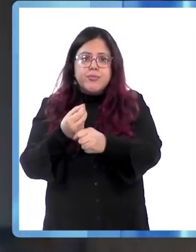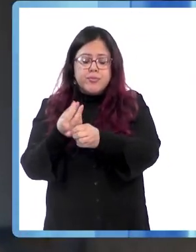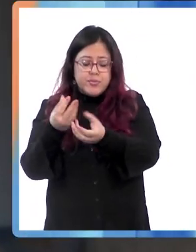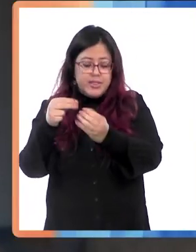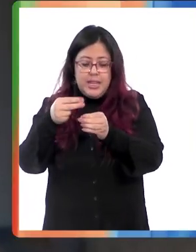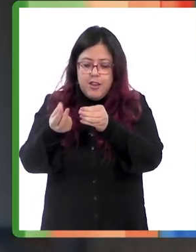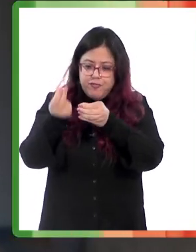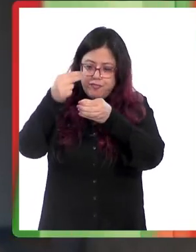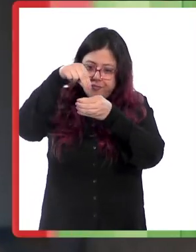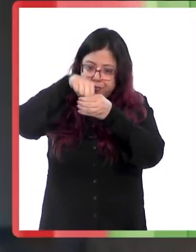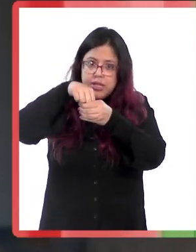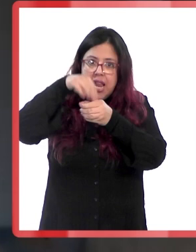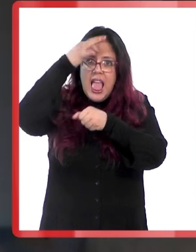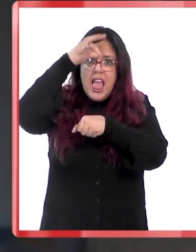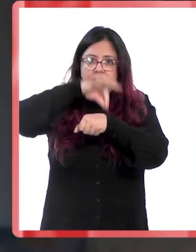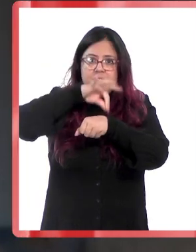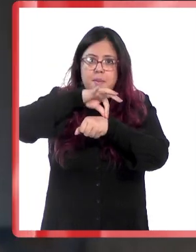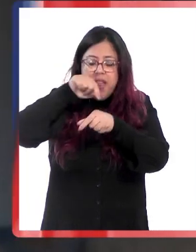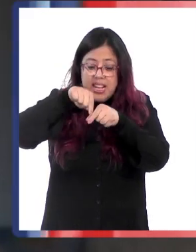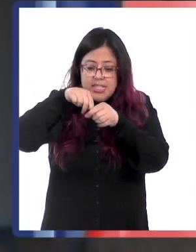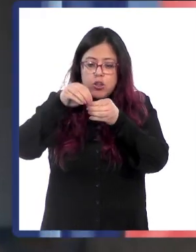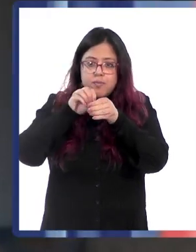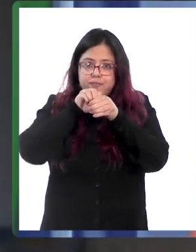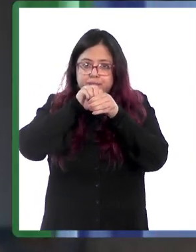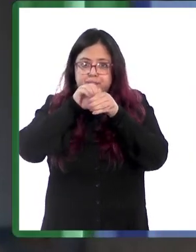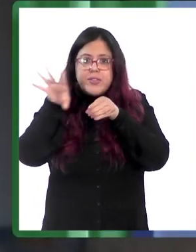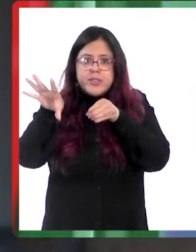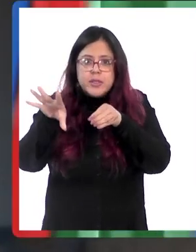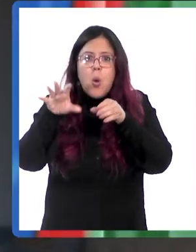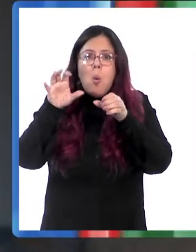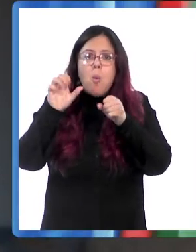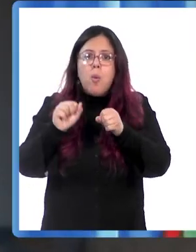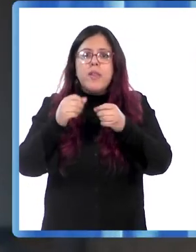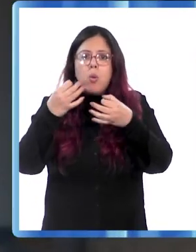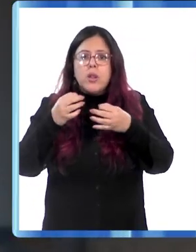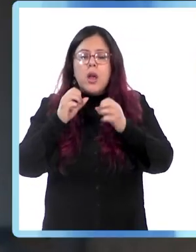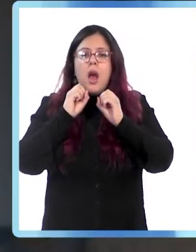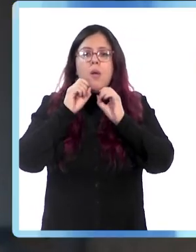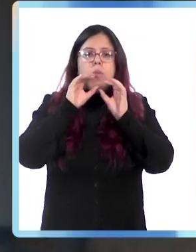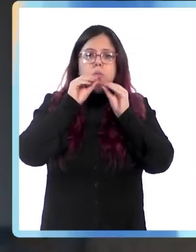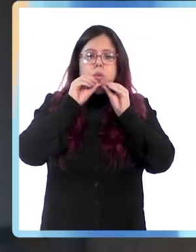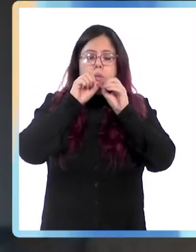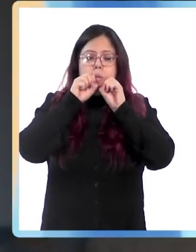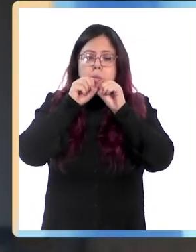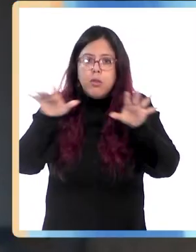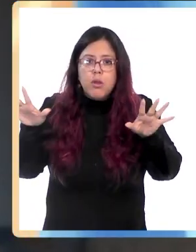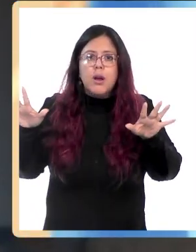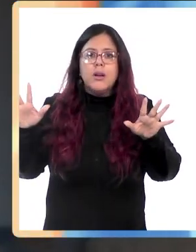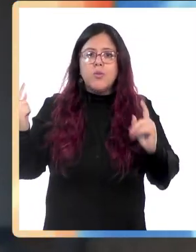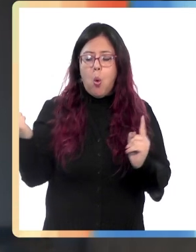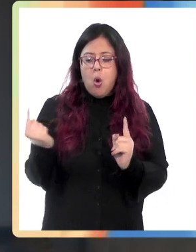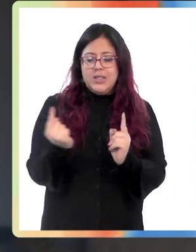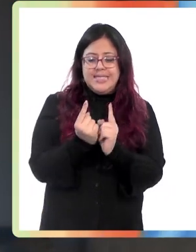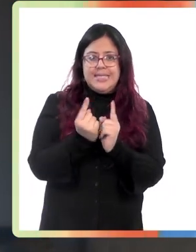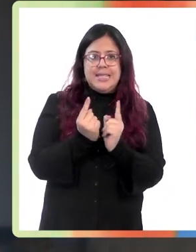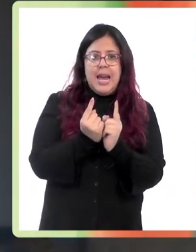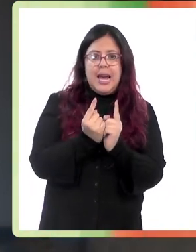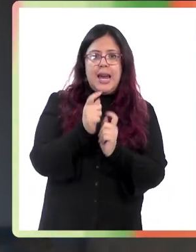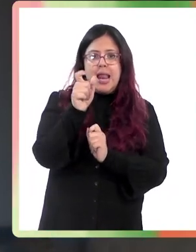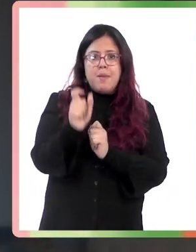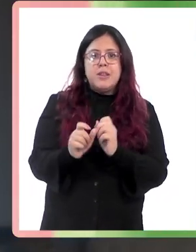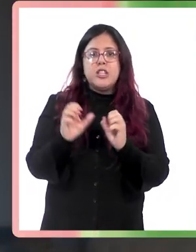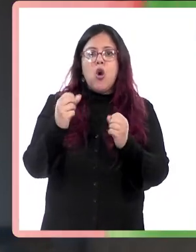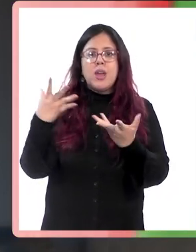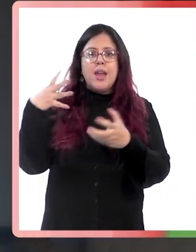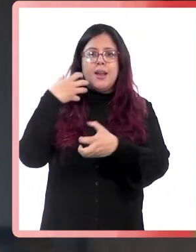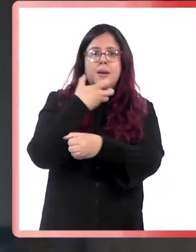su interior el virus. Entonces el contacto puede ser a través de la saliva, de secreciones, de estar muy cerca con la persona